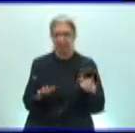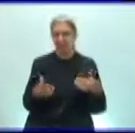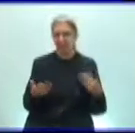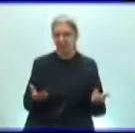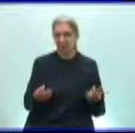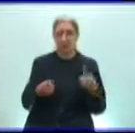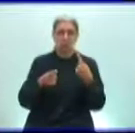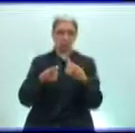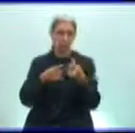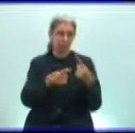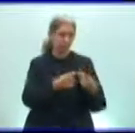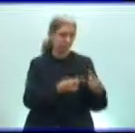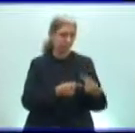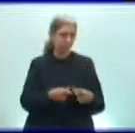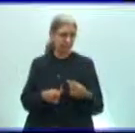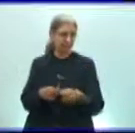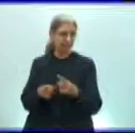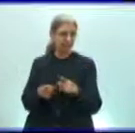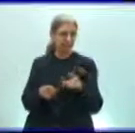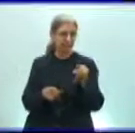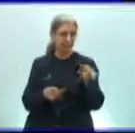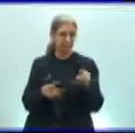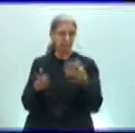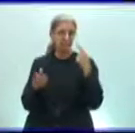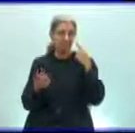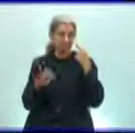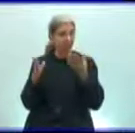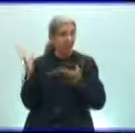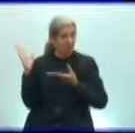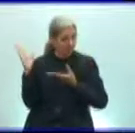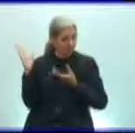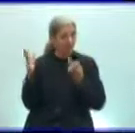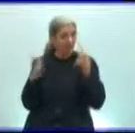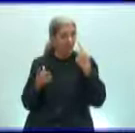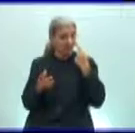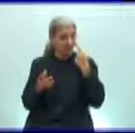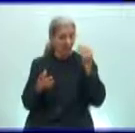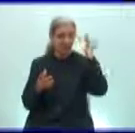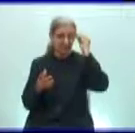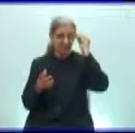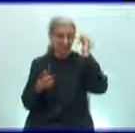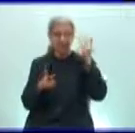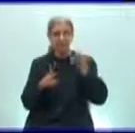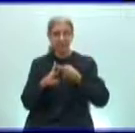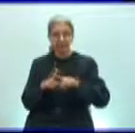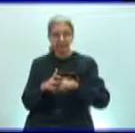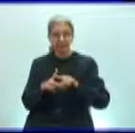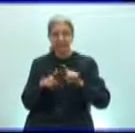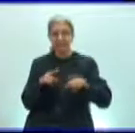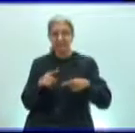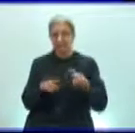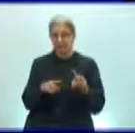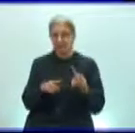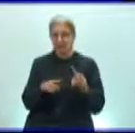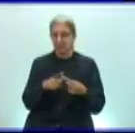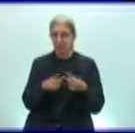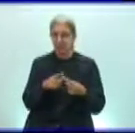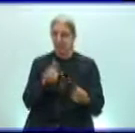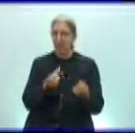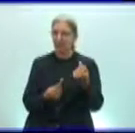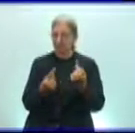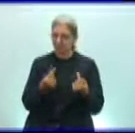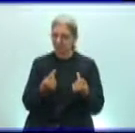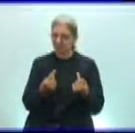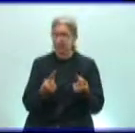estos ejemplos que son los que tenemos que aprender a resolver para poder ver y resolver algún otro.